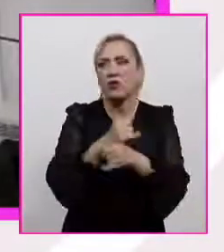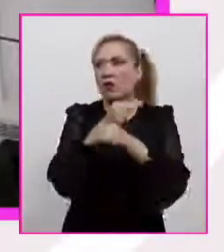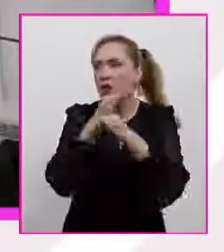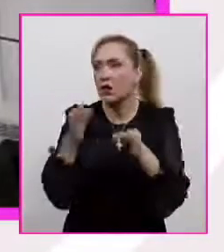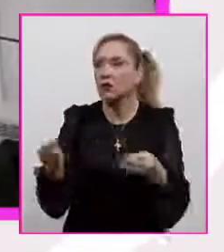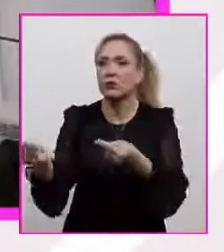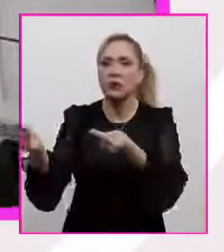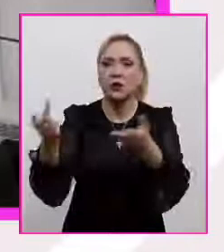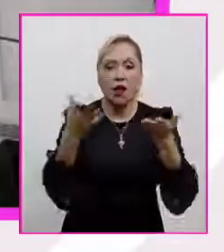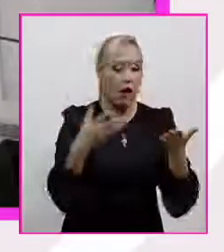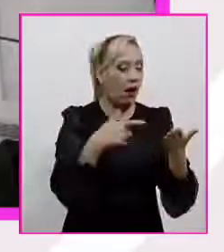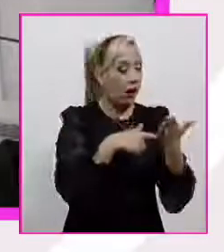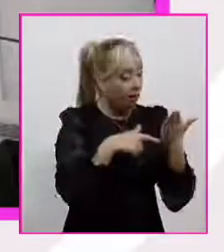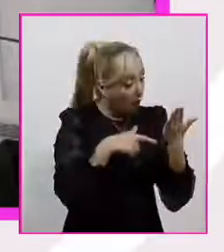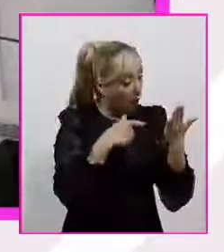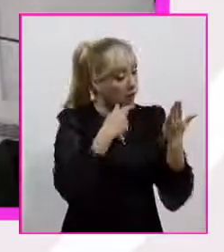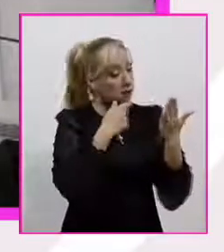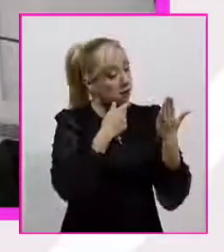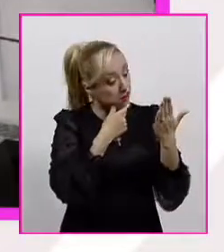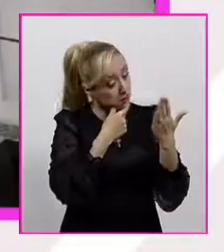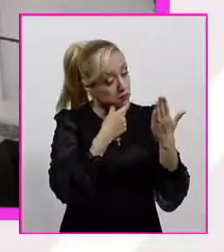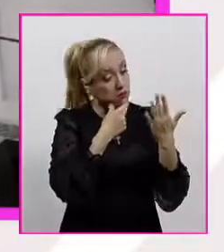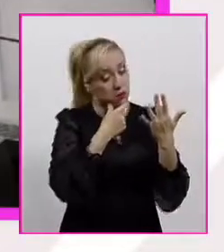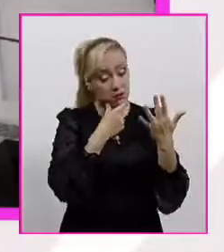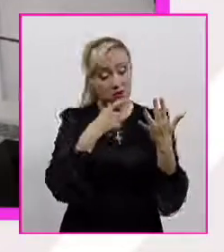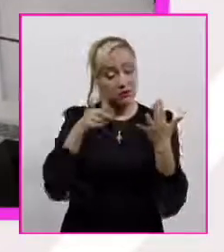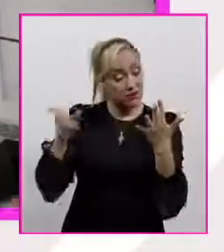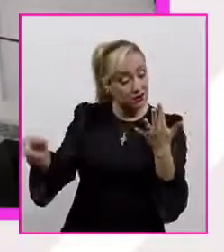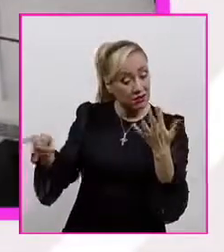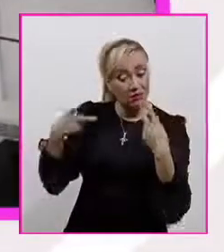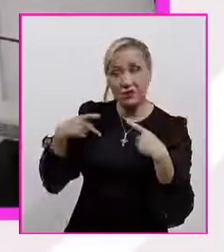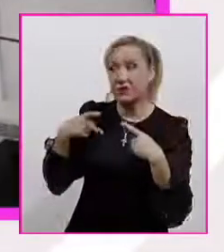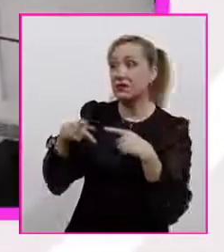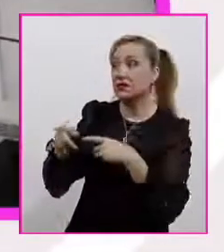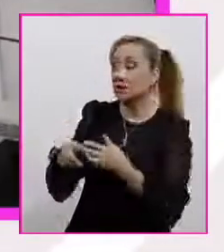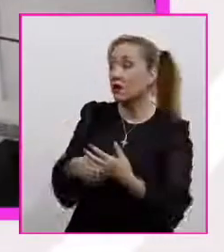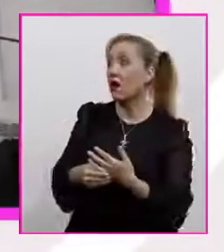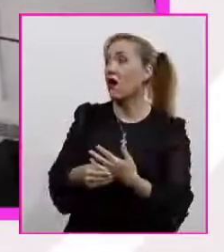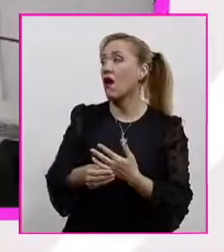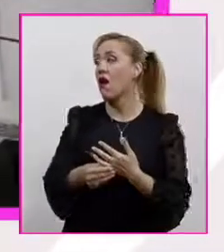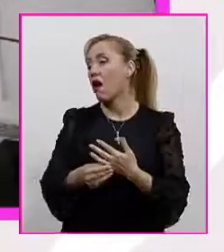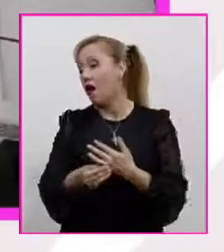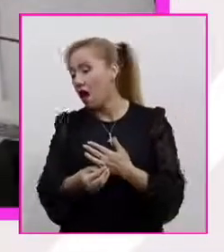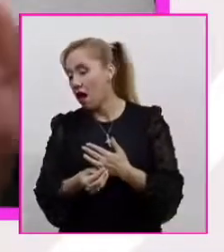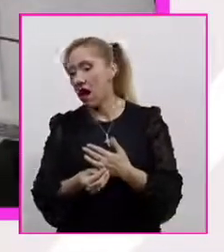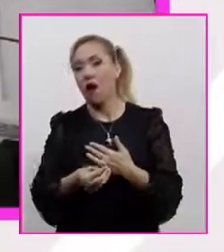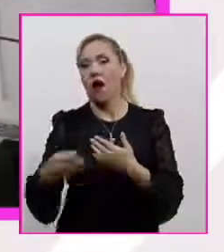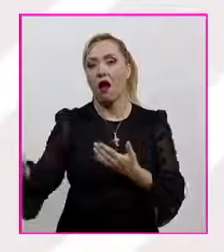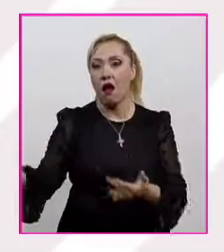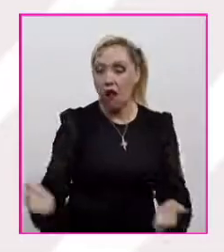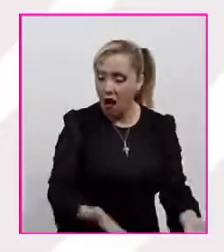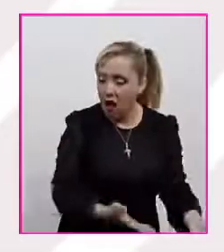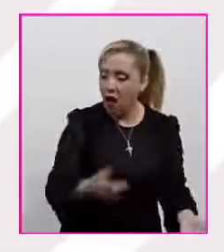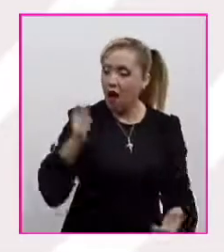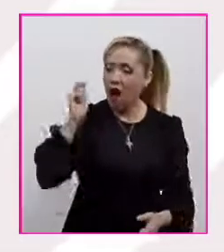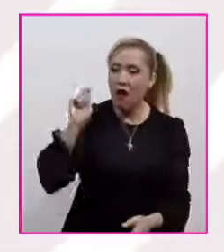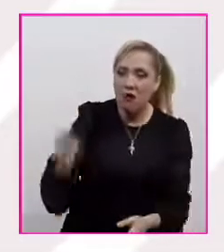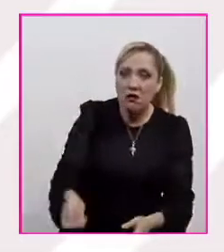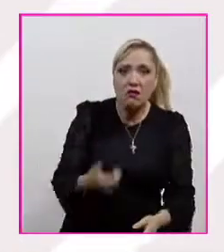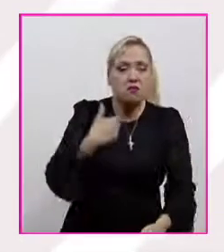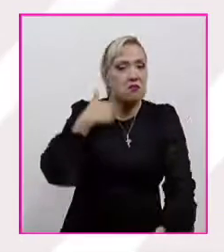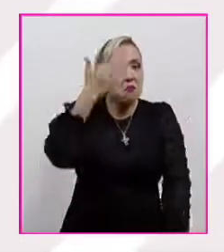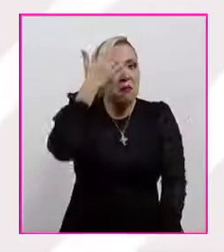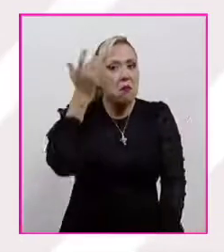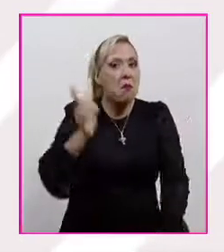que la puedan conocer, para que puedan conocer a las personas que el día de hoy viven en su comunidad, viven en su localidad, en la colonia. ¿Qué